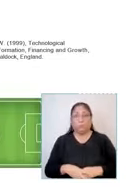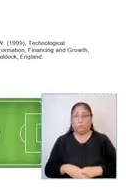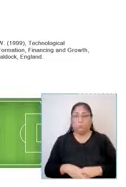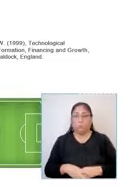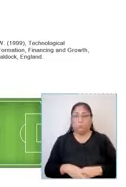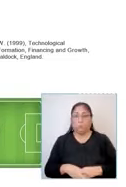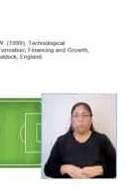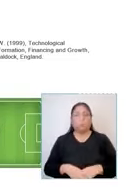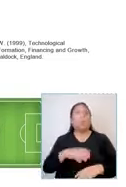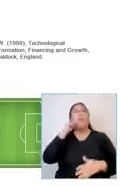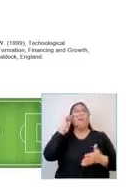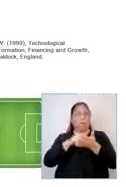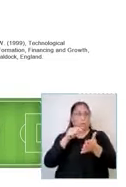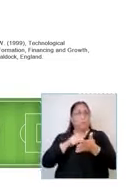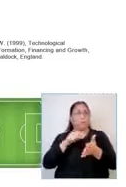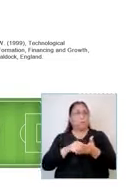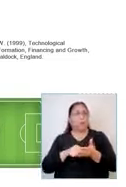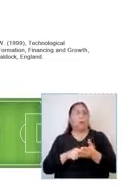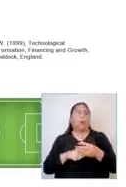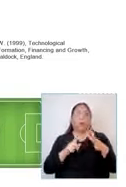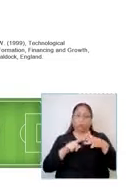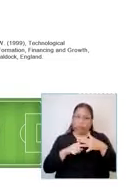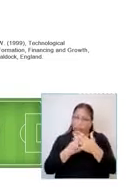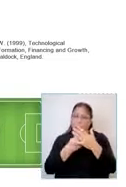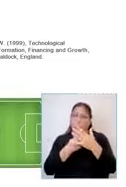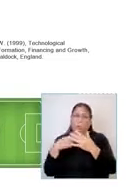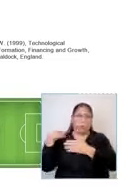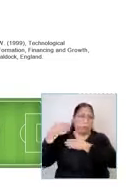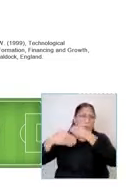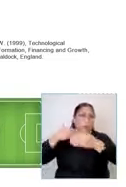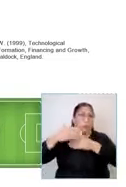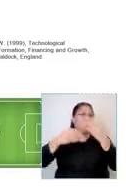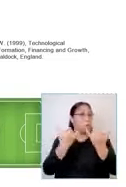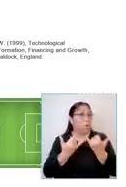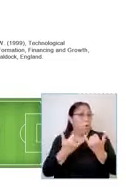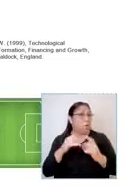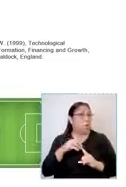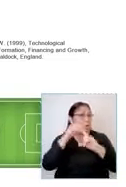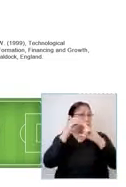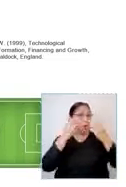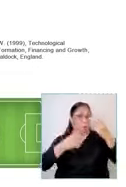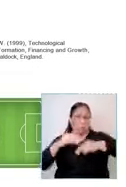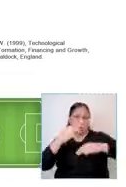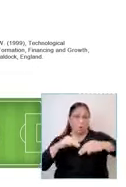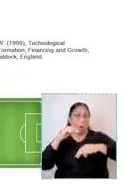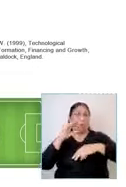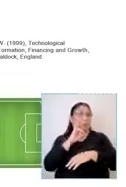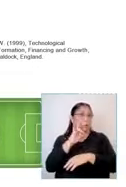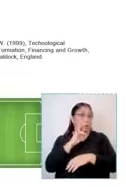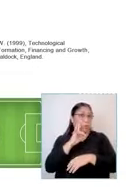Ese era el entendimiento tradicional, pero ahora, especialmente en los mercados de Estados Unidos, estamos viendo